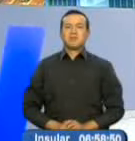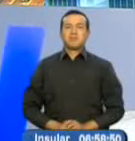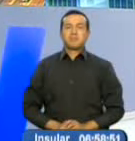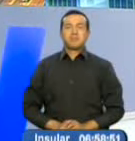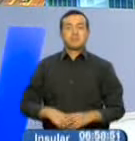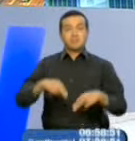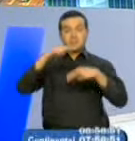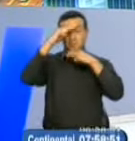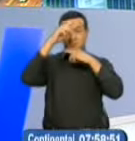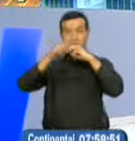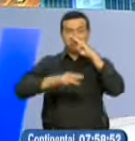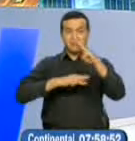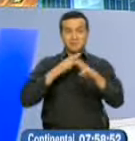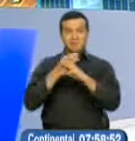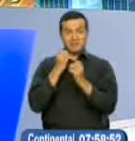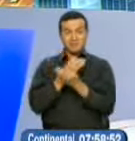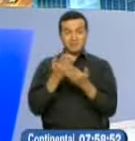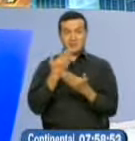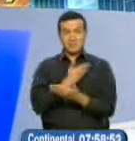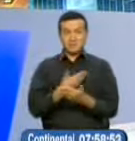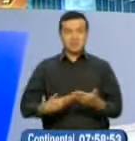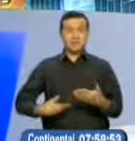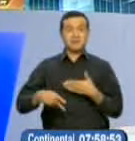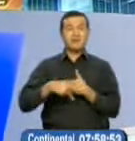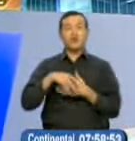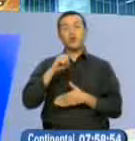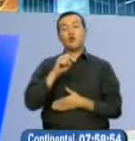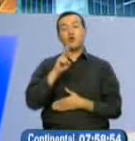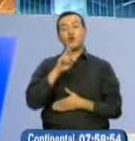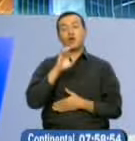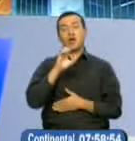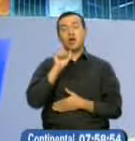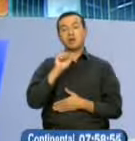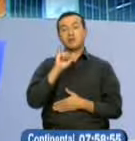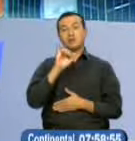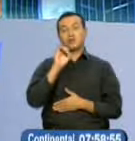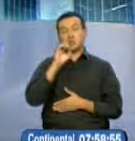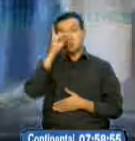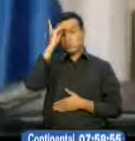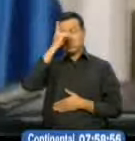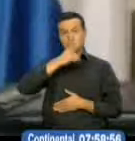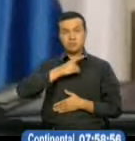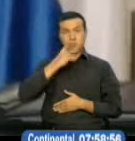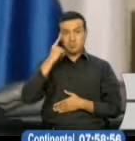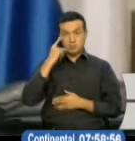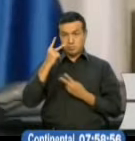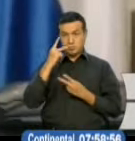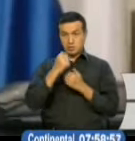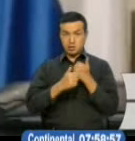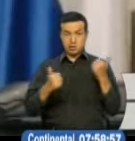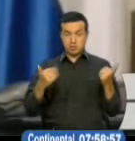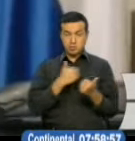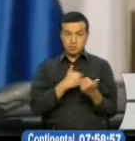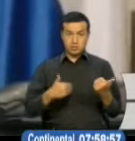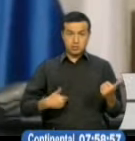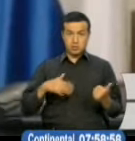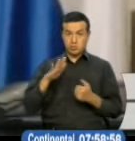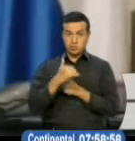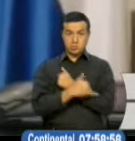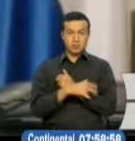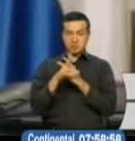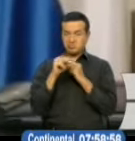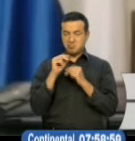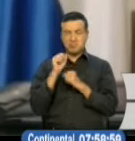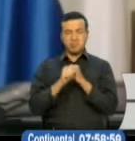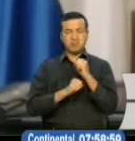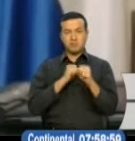En las noticias del mundo le contamos que el mandatario de Paraguay, Horacio Cartes, tomó la decisión de no presentarse como candidato a presidente de la República para el